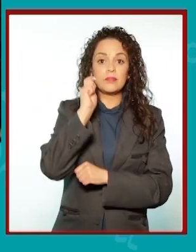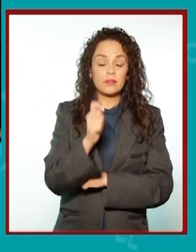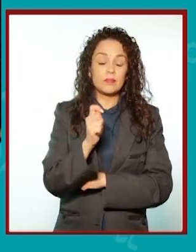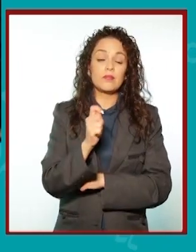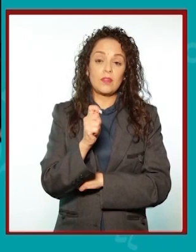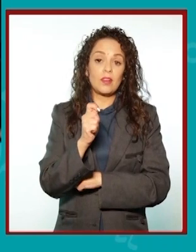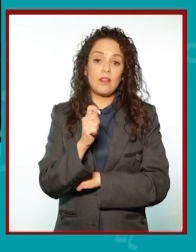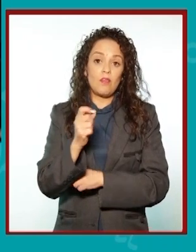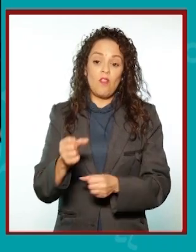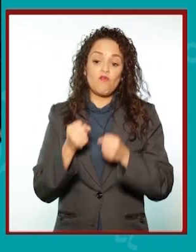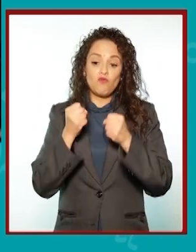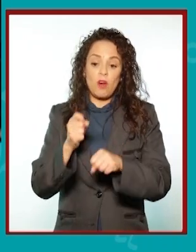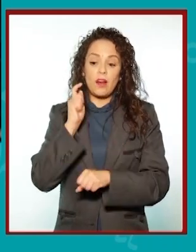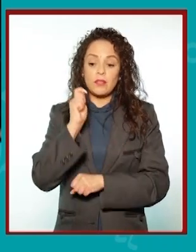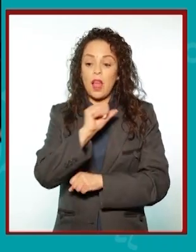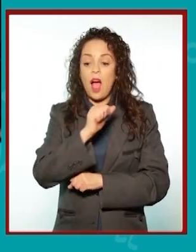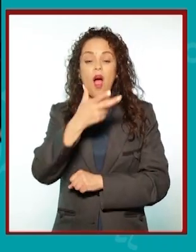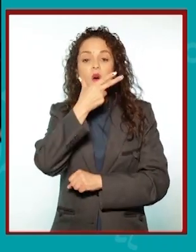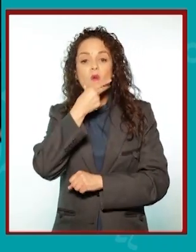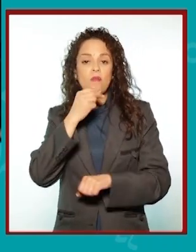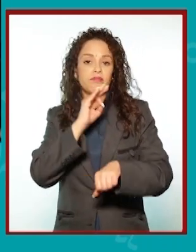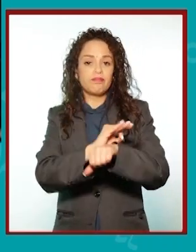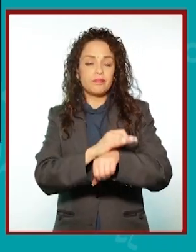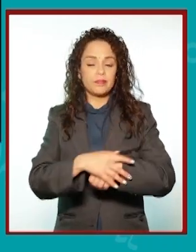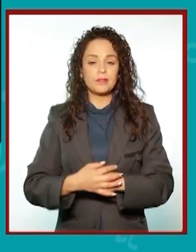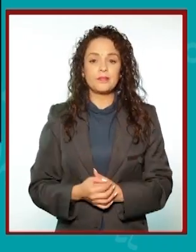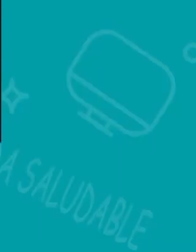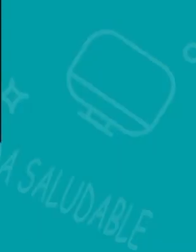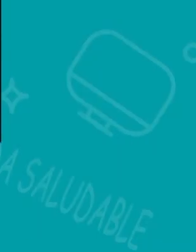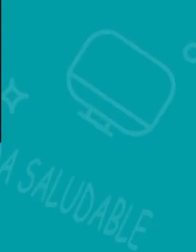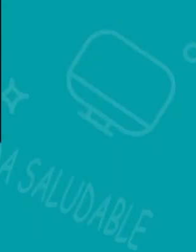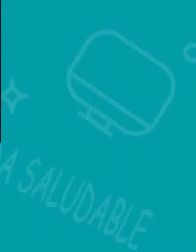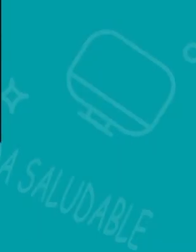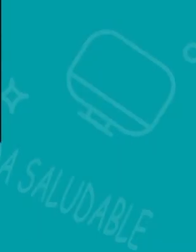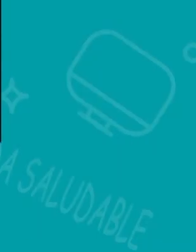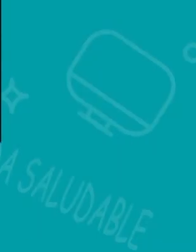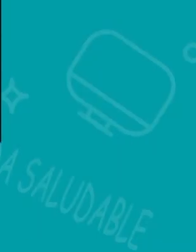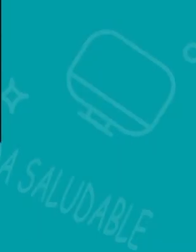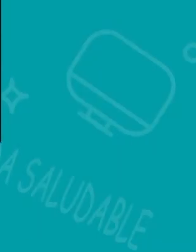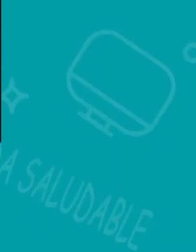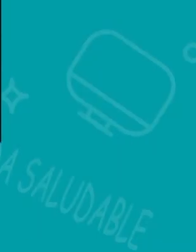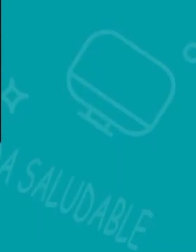transporte, esto es una situación de masculinidad muy fuerte.